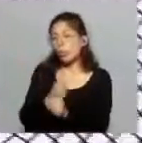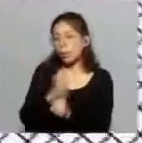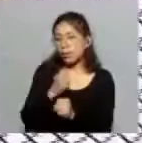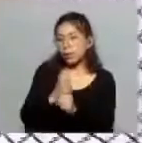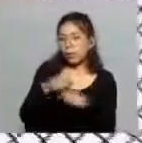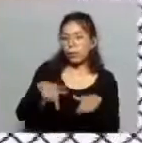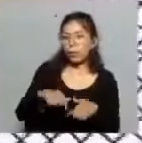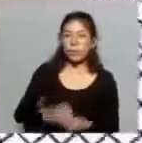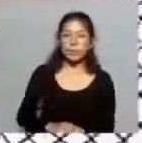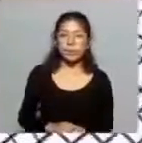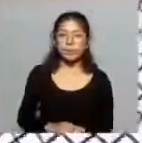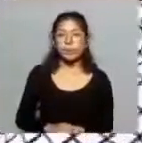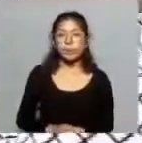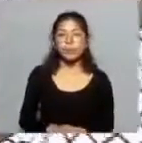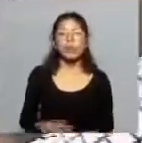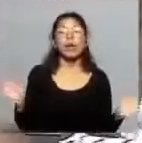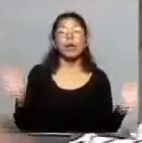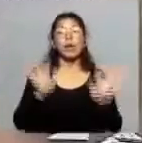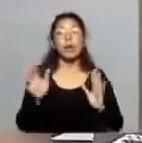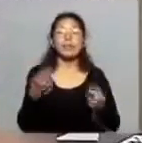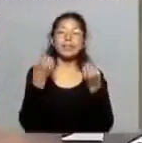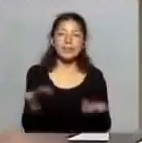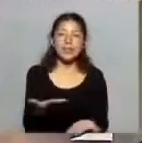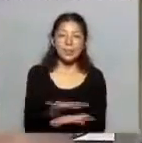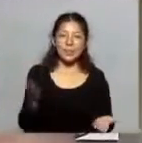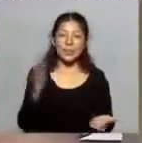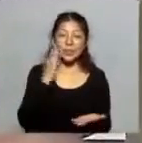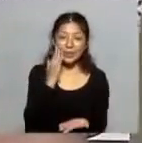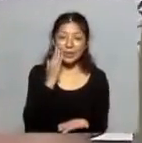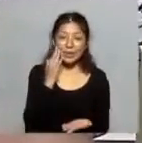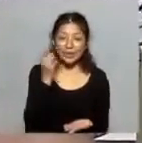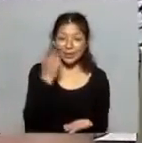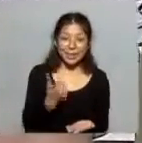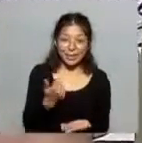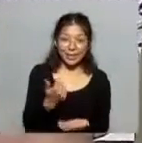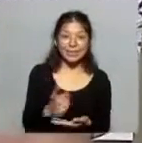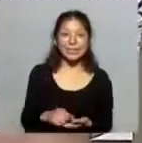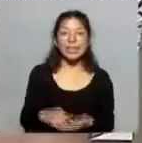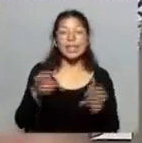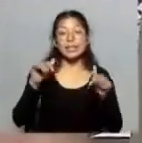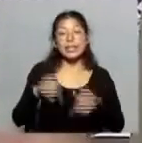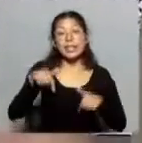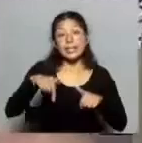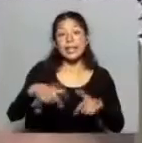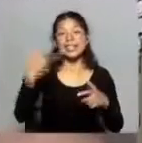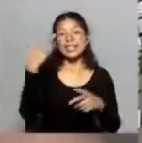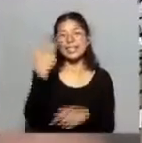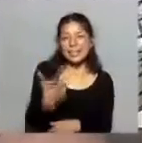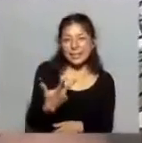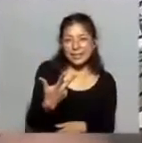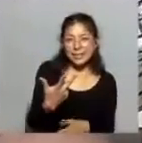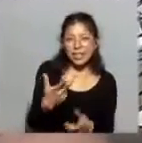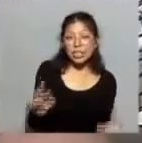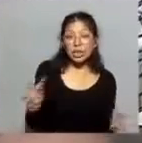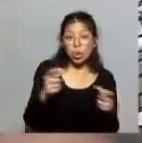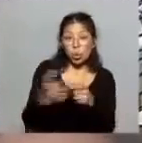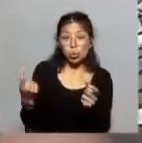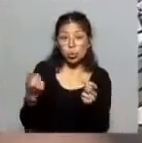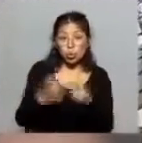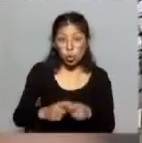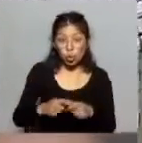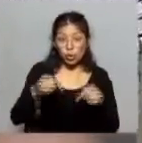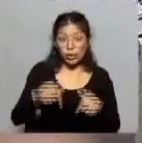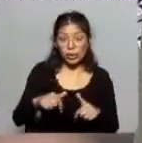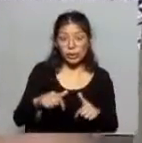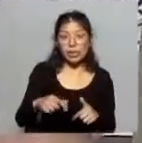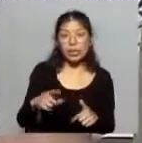es cómo están muy buenos días Esta es la tercera mesa de gestión que se va a realizar este viernes 19 en la localidad